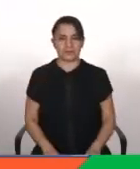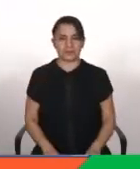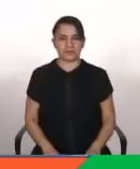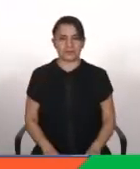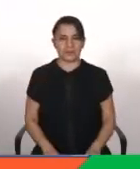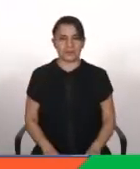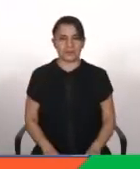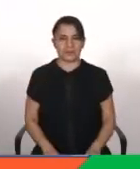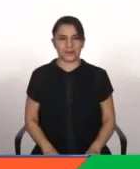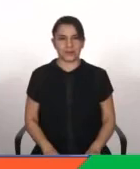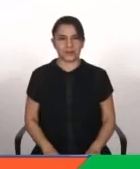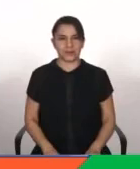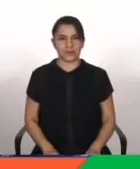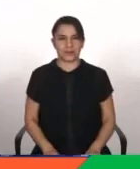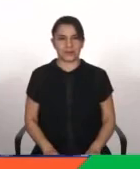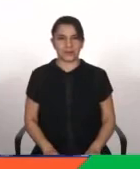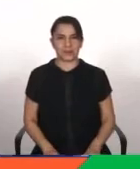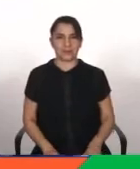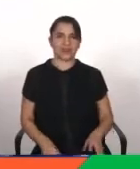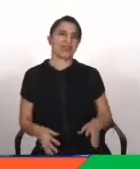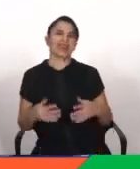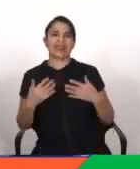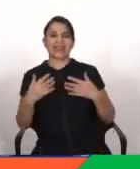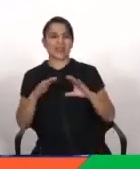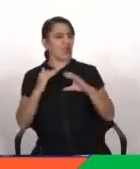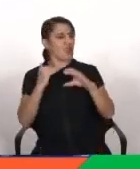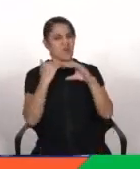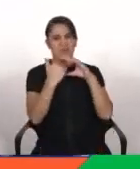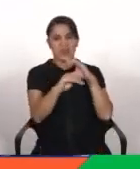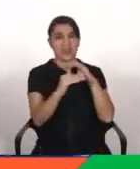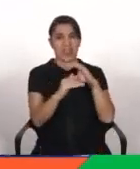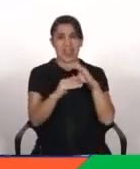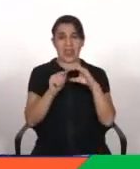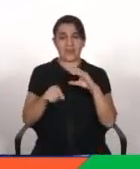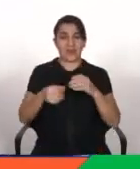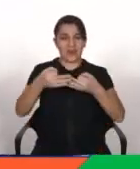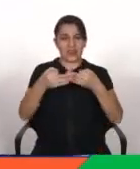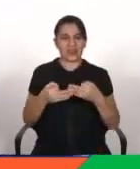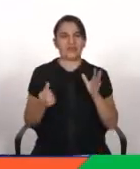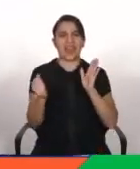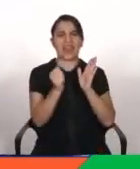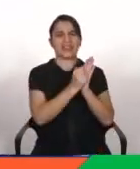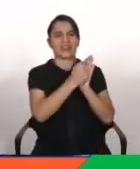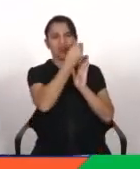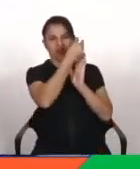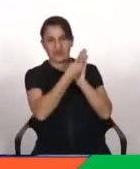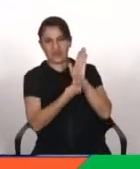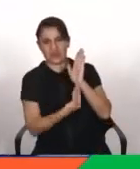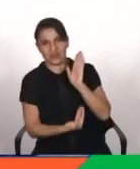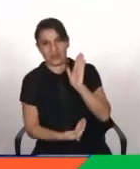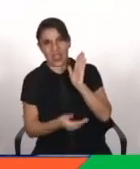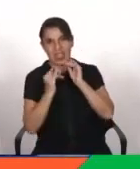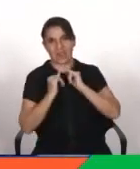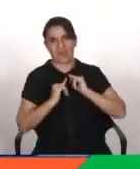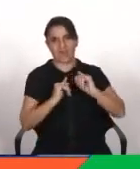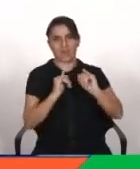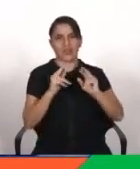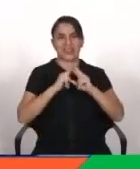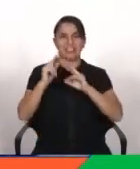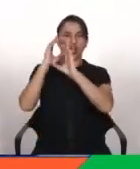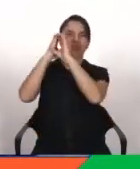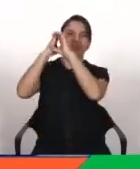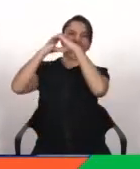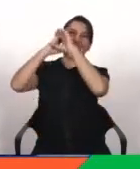La Karina lo mandó hoy en la mañana, pero lo podemos dejar. Sí, es justamente el artículo que hizo el telescopio espacial,